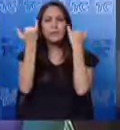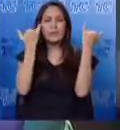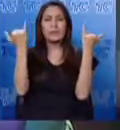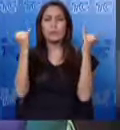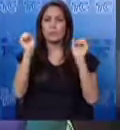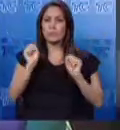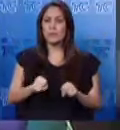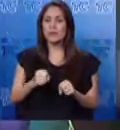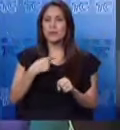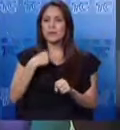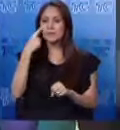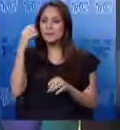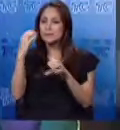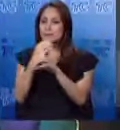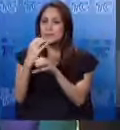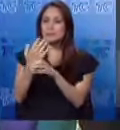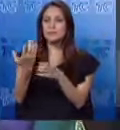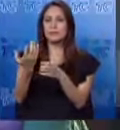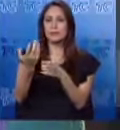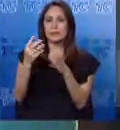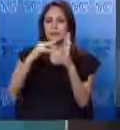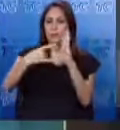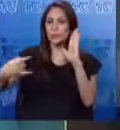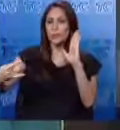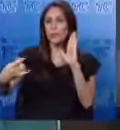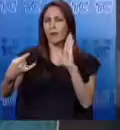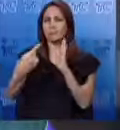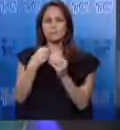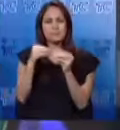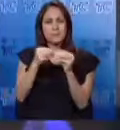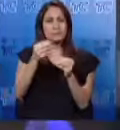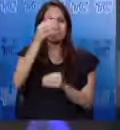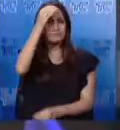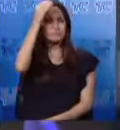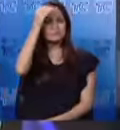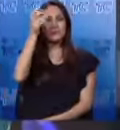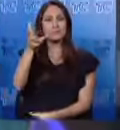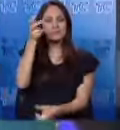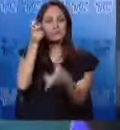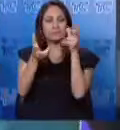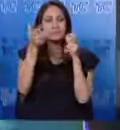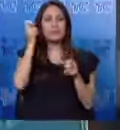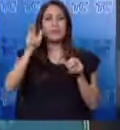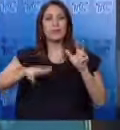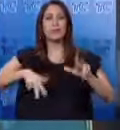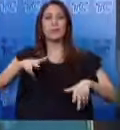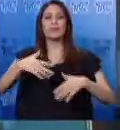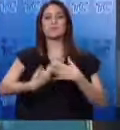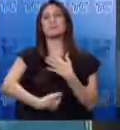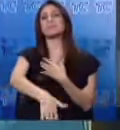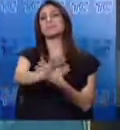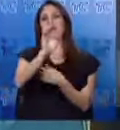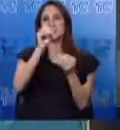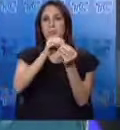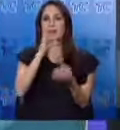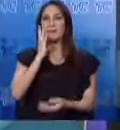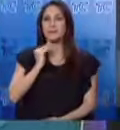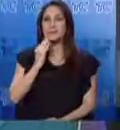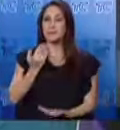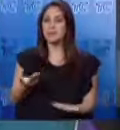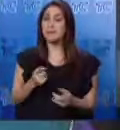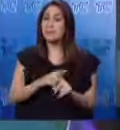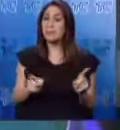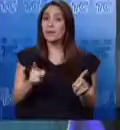que ame la ciencia, que ame la tecnología. Sí, pero al mismo tiempo hay que darle los